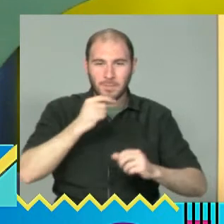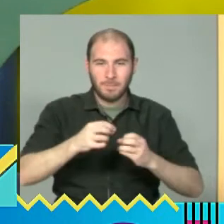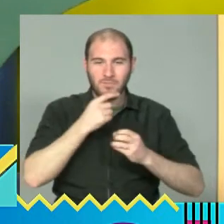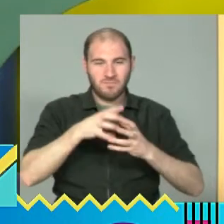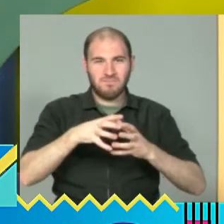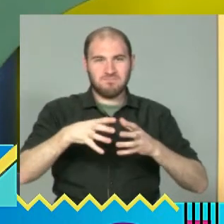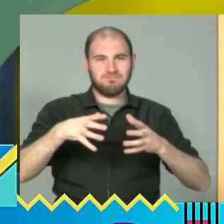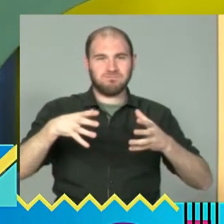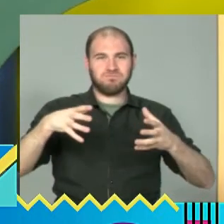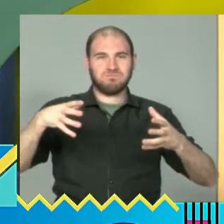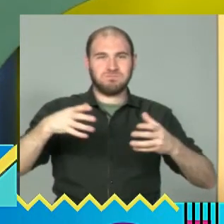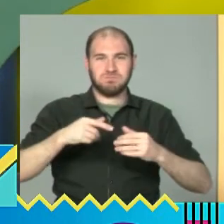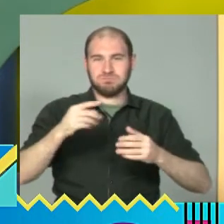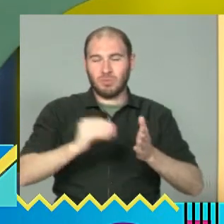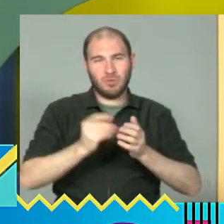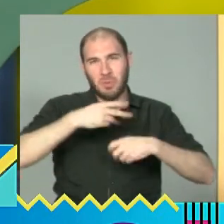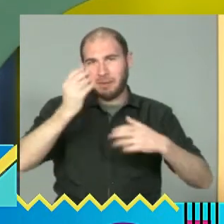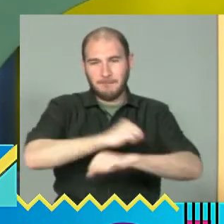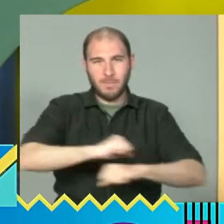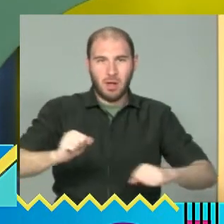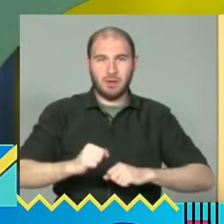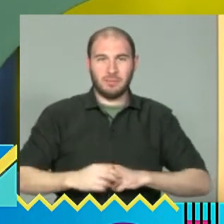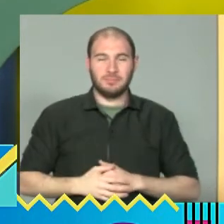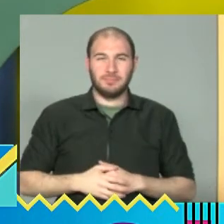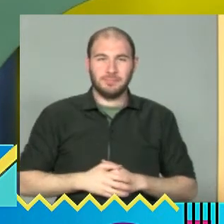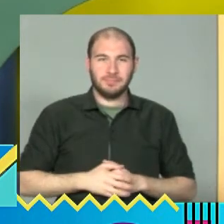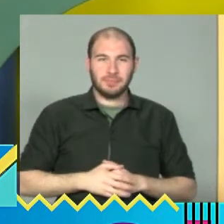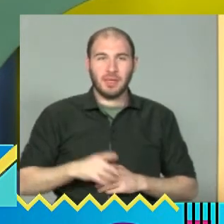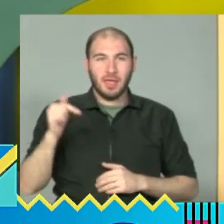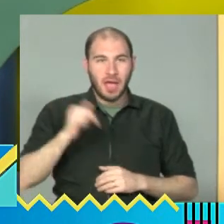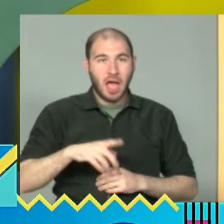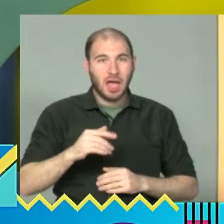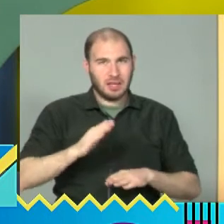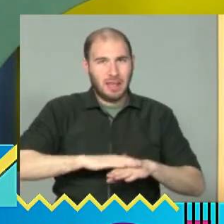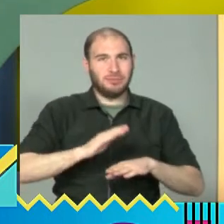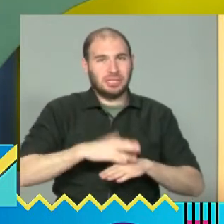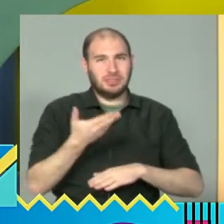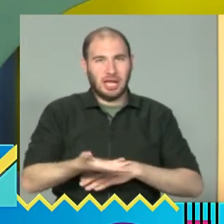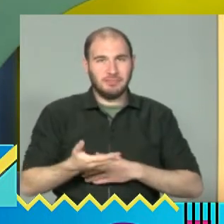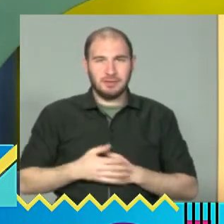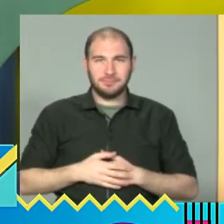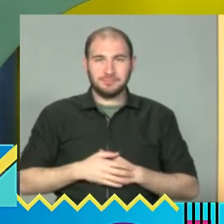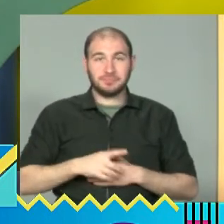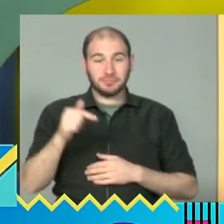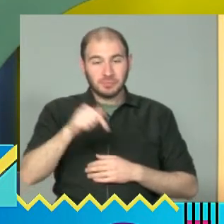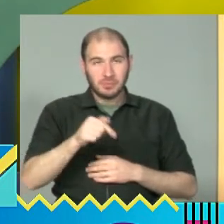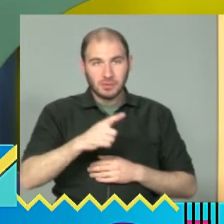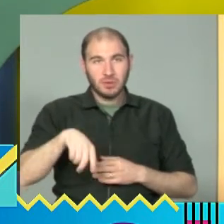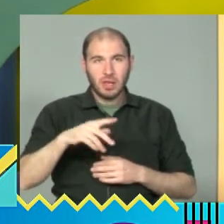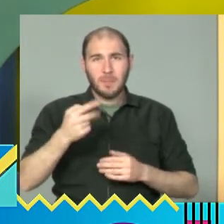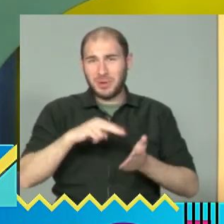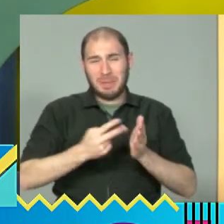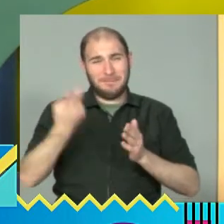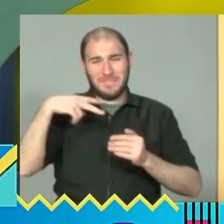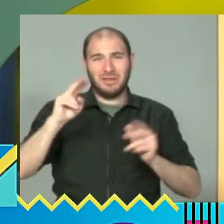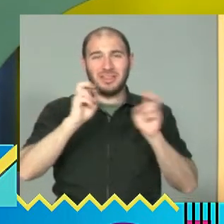que en cualquier momento puede estallar y me parece que en eso hay que ser muy responsable. Y eso es lo que nos puede traer más